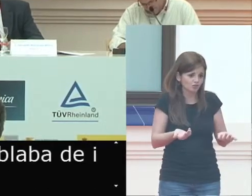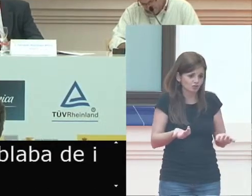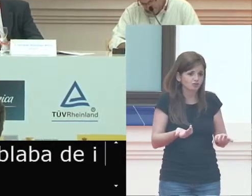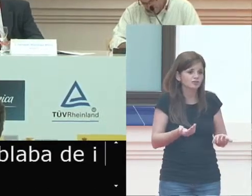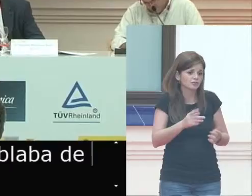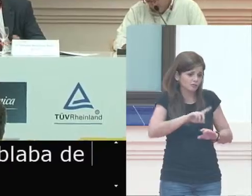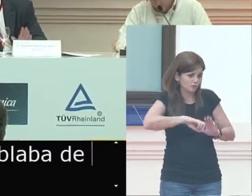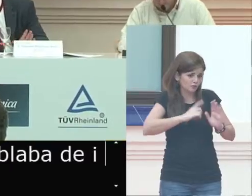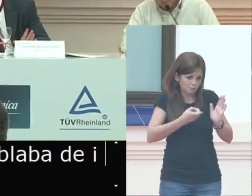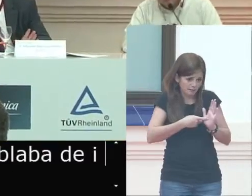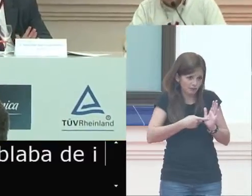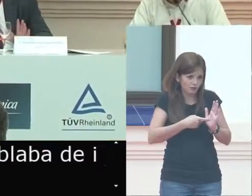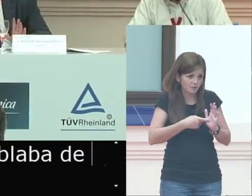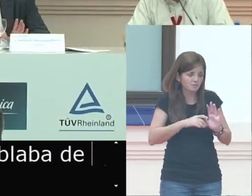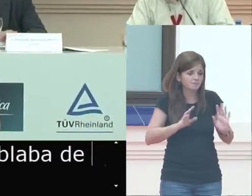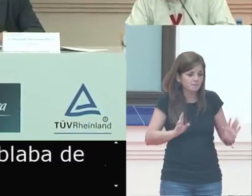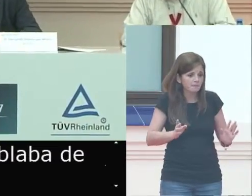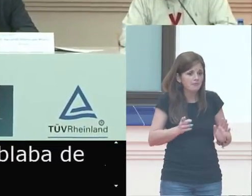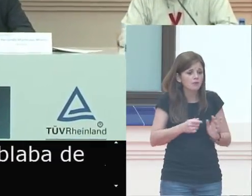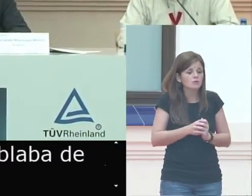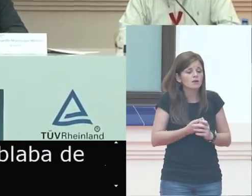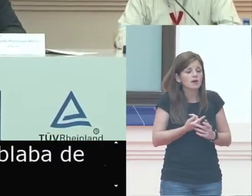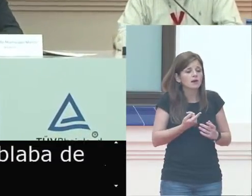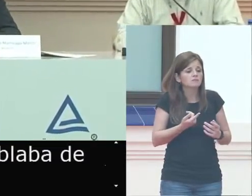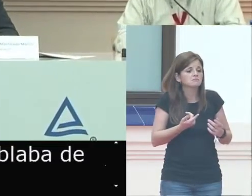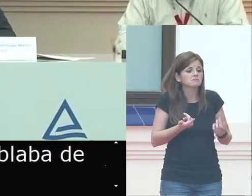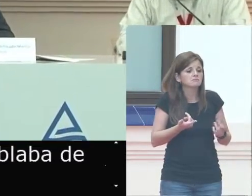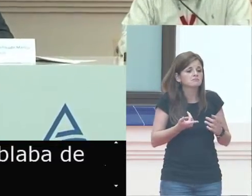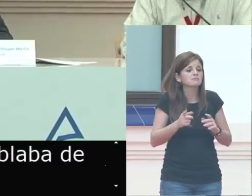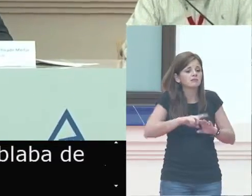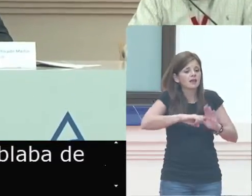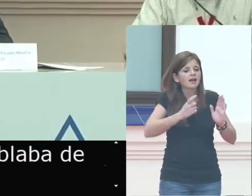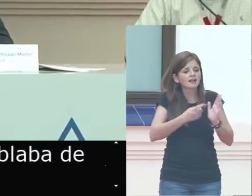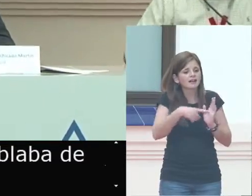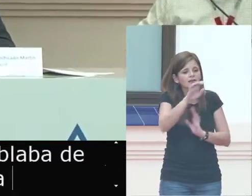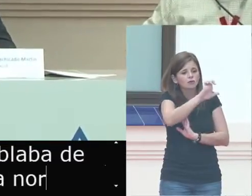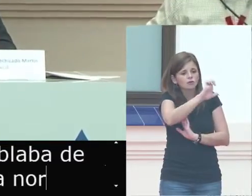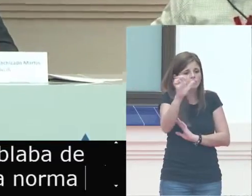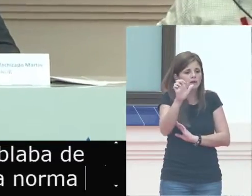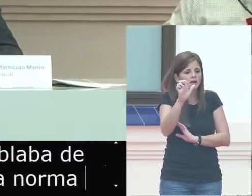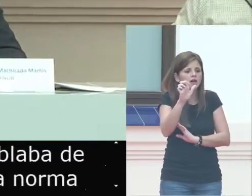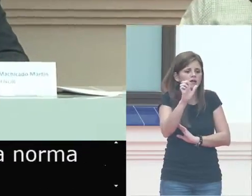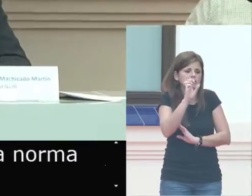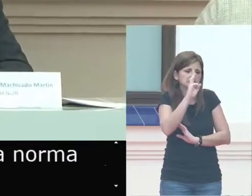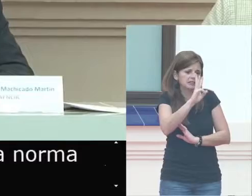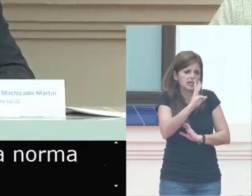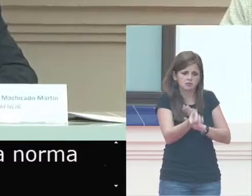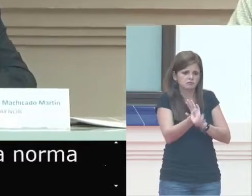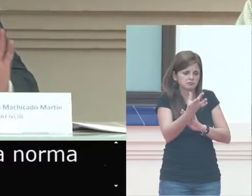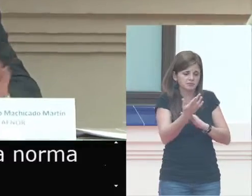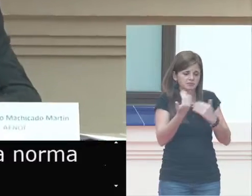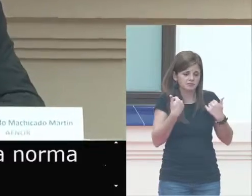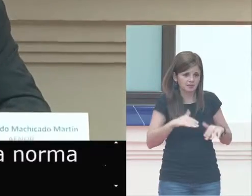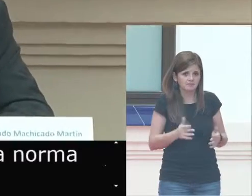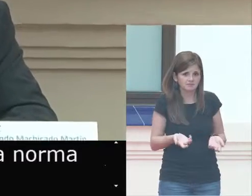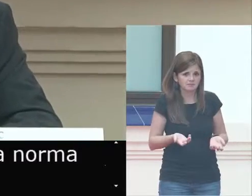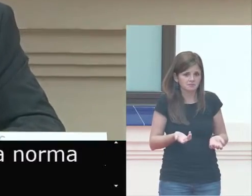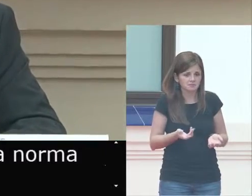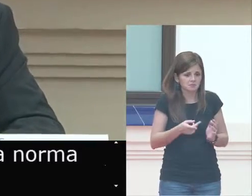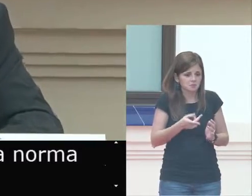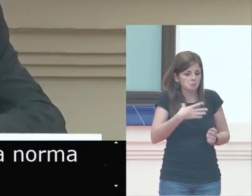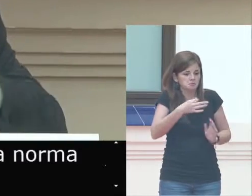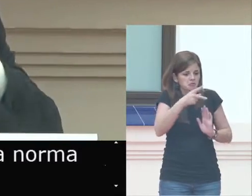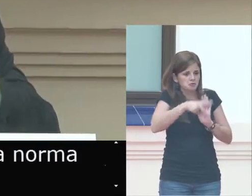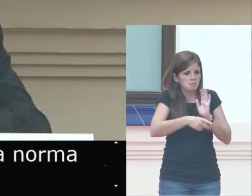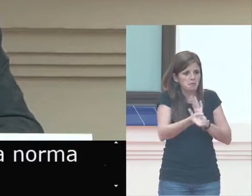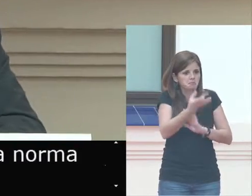europea tarda 3 años en salir. Y en el nacional tarda lo que quieran los expertos que salga. Hemos sacado normas en 6